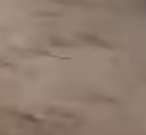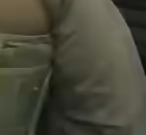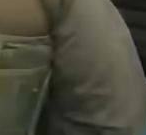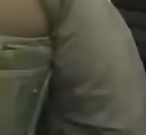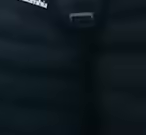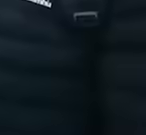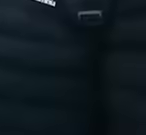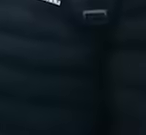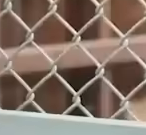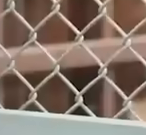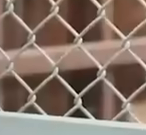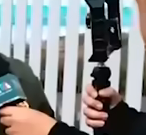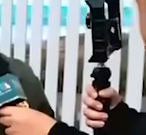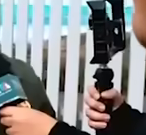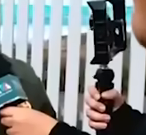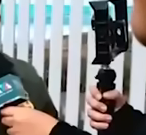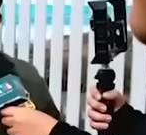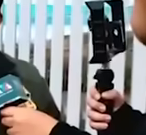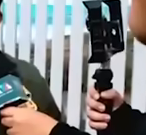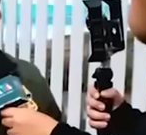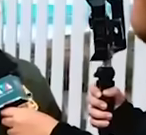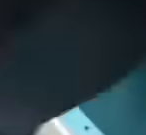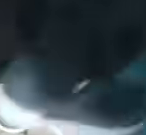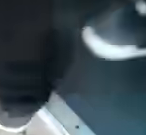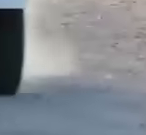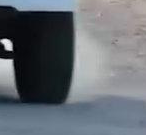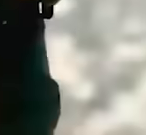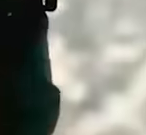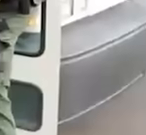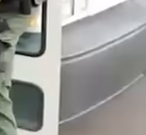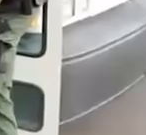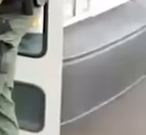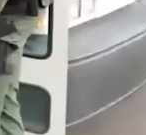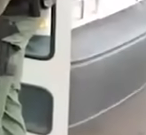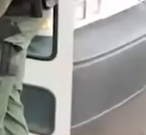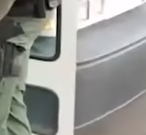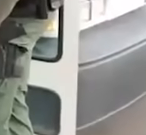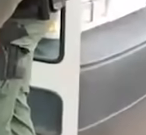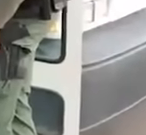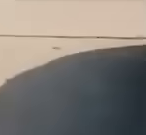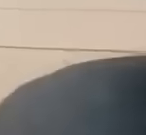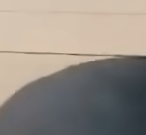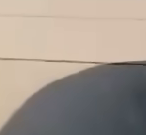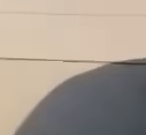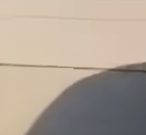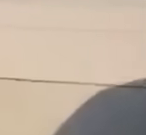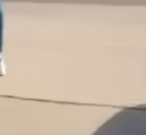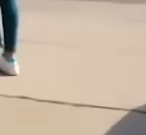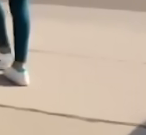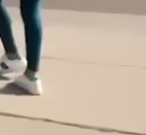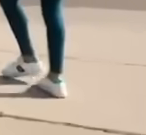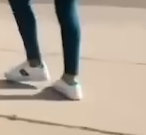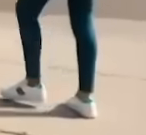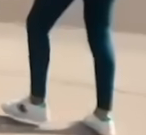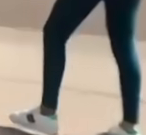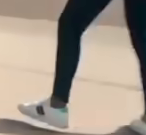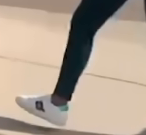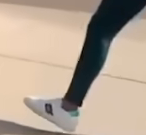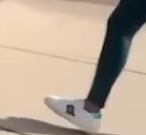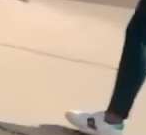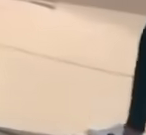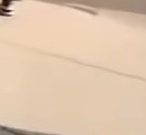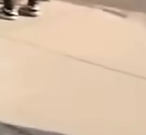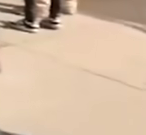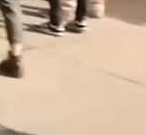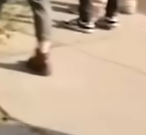Las mentiras de los coyoteros no solamente terminan con los pocos recursos de los migrantes, sino también con sus vidas. En el noticiero, le